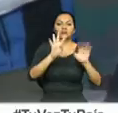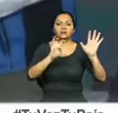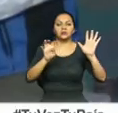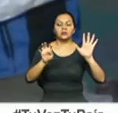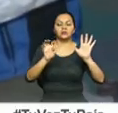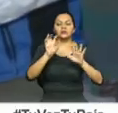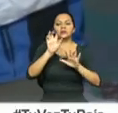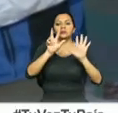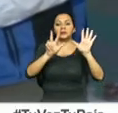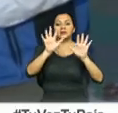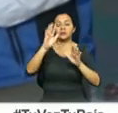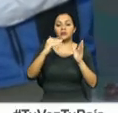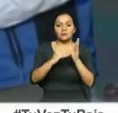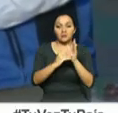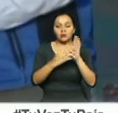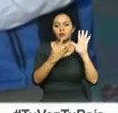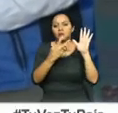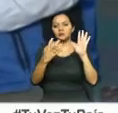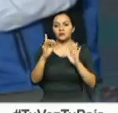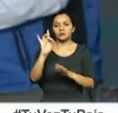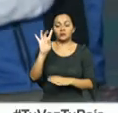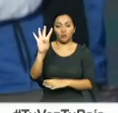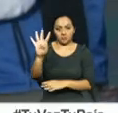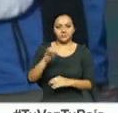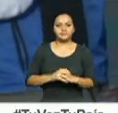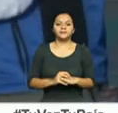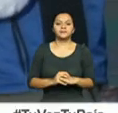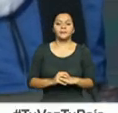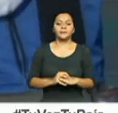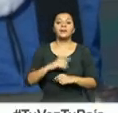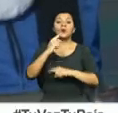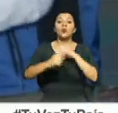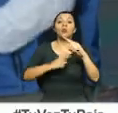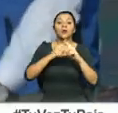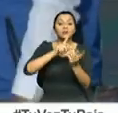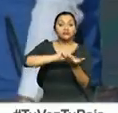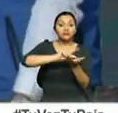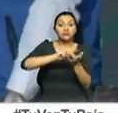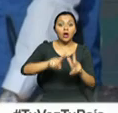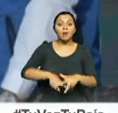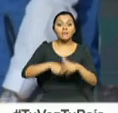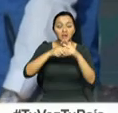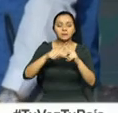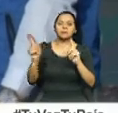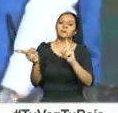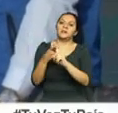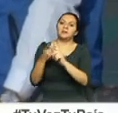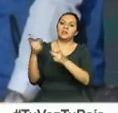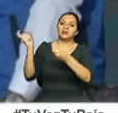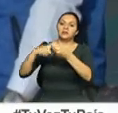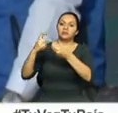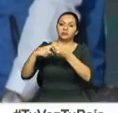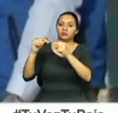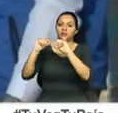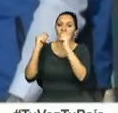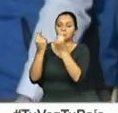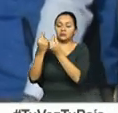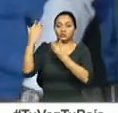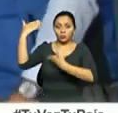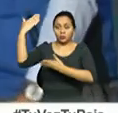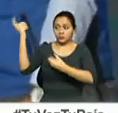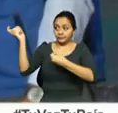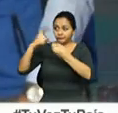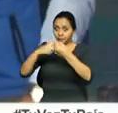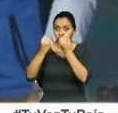13.905.884. Los documentos se imprimirán luego de conocer el número de movimientos y partidos políticos que participarán en los comicios